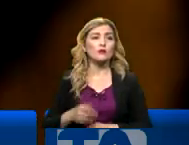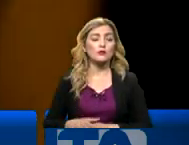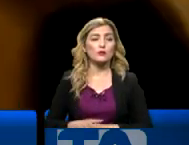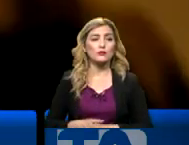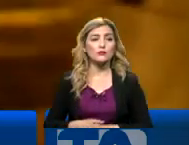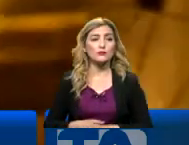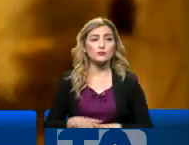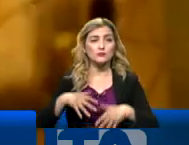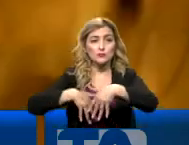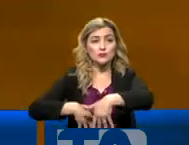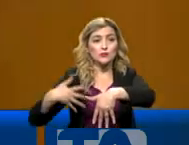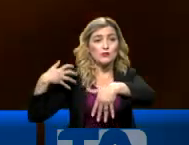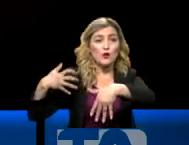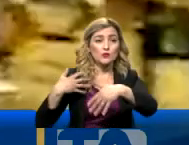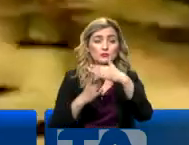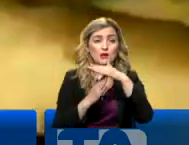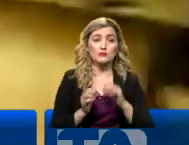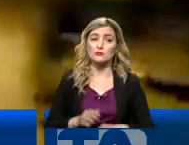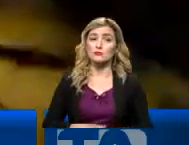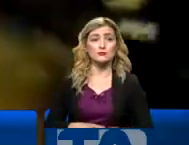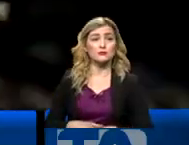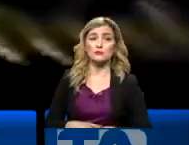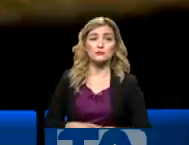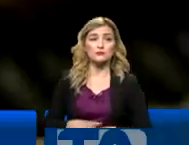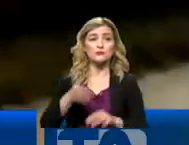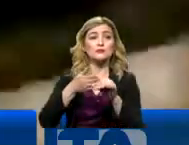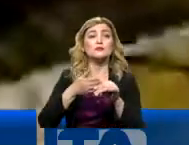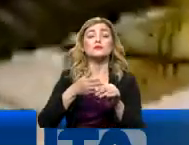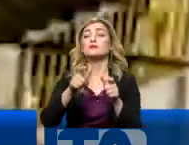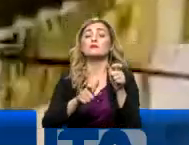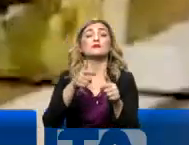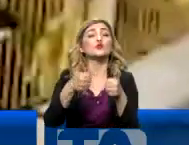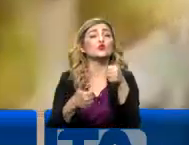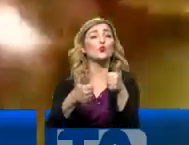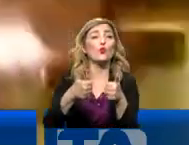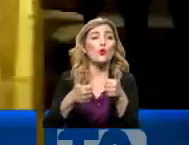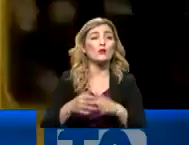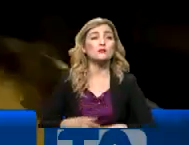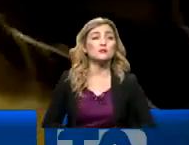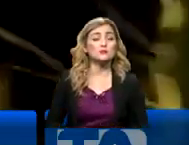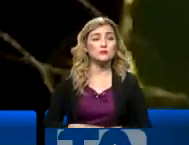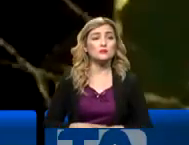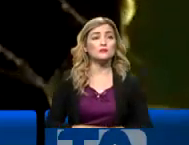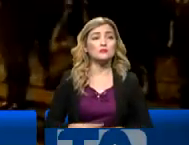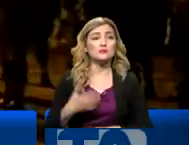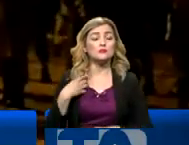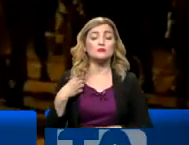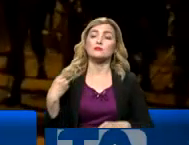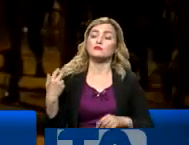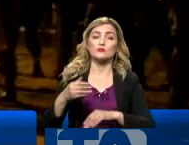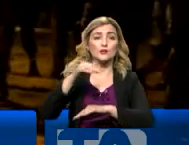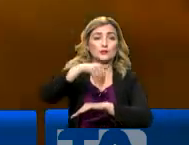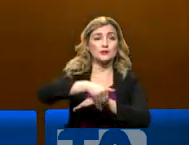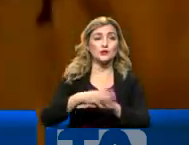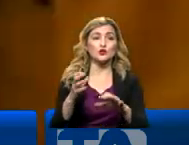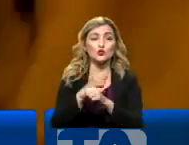se trataba de una manifestación pacífica. La intención de quienes llegaron hasta los exteriores del fuerte militar Marco Aurelio Subía durante la tarde y noche del